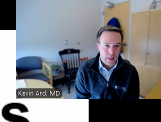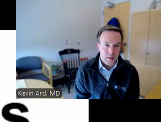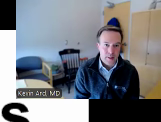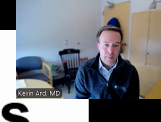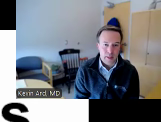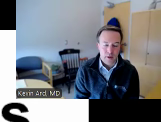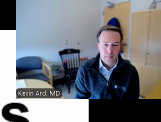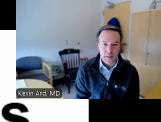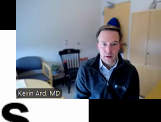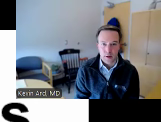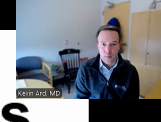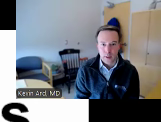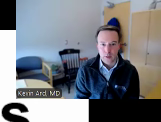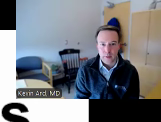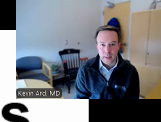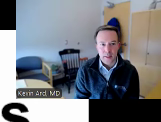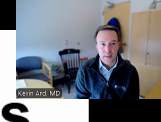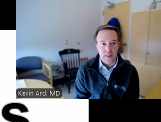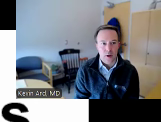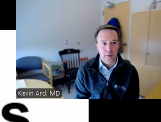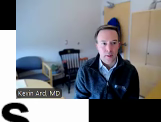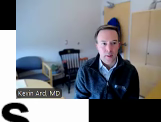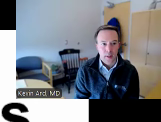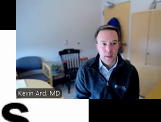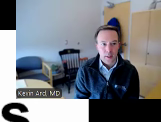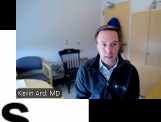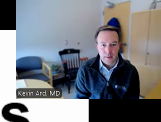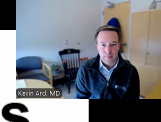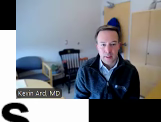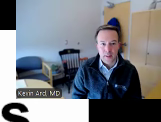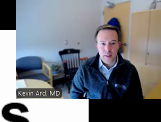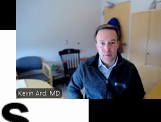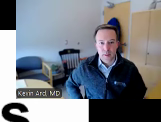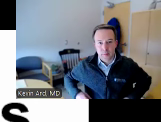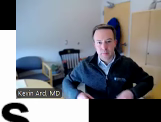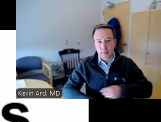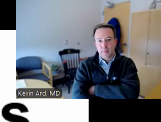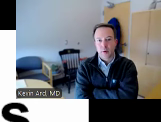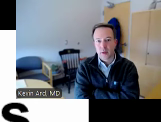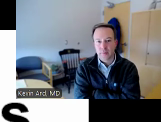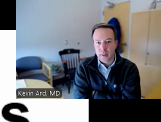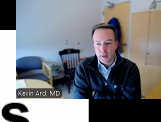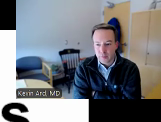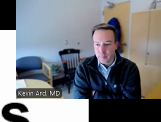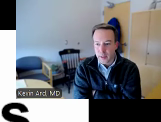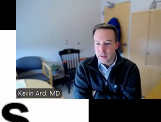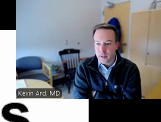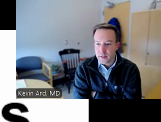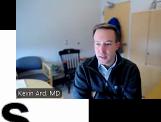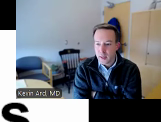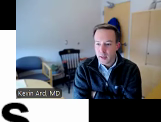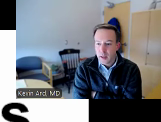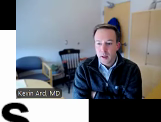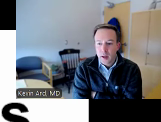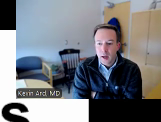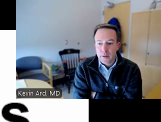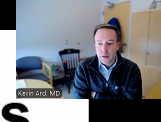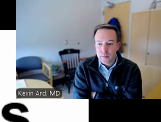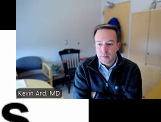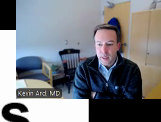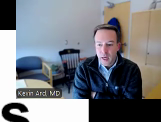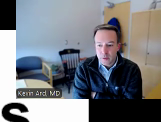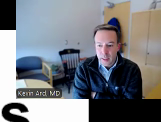ser médicos generales, familiares, ginecobstetras, todos pueden dar PrEP y en